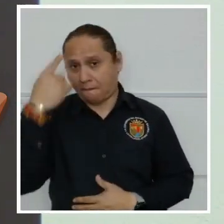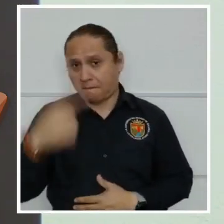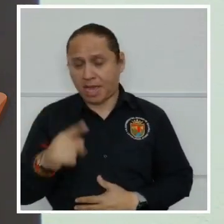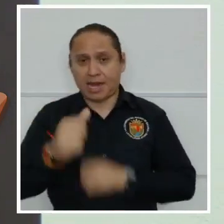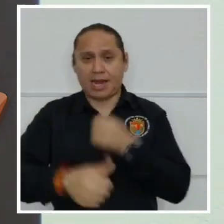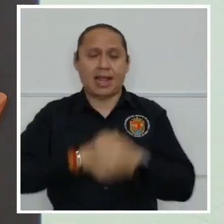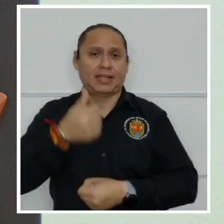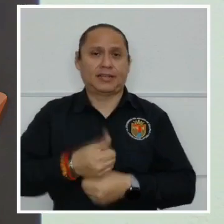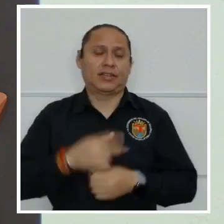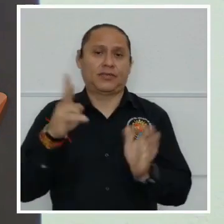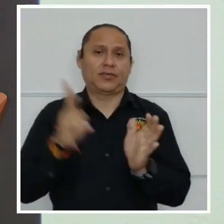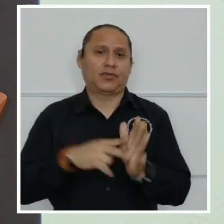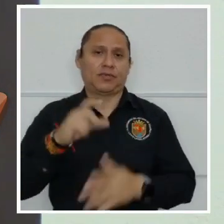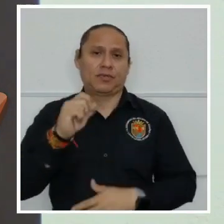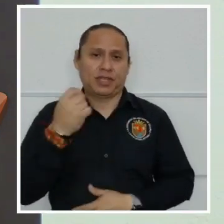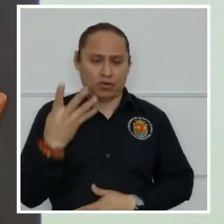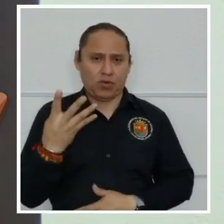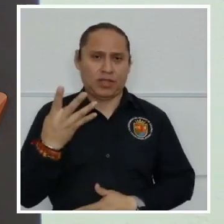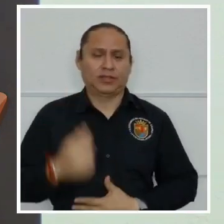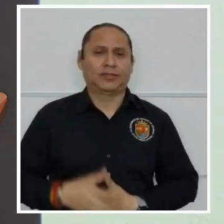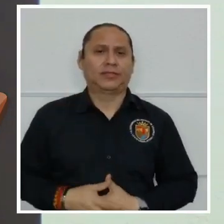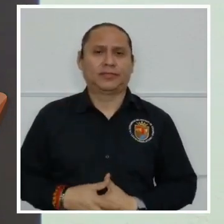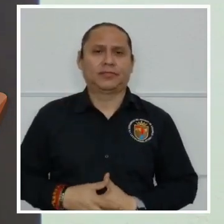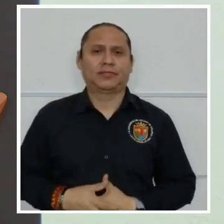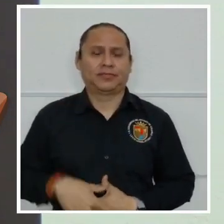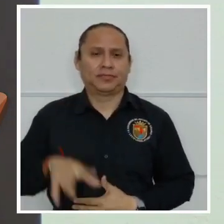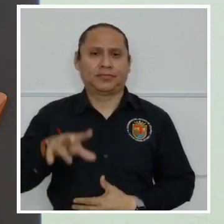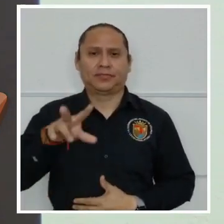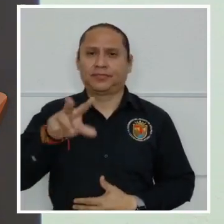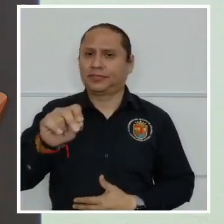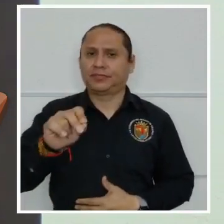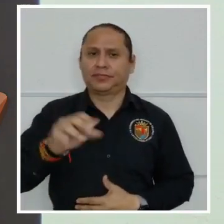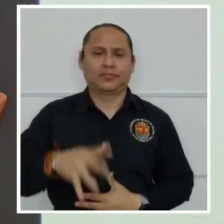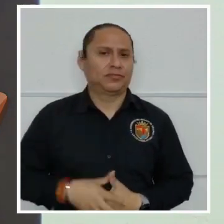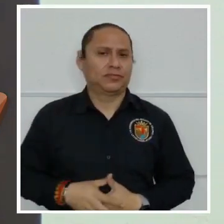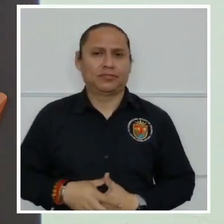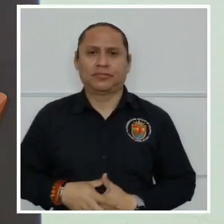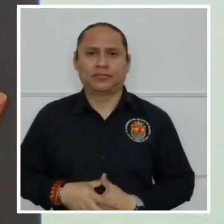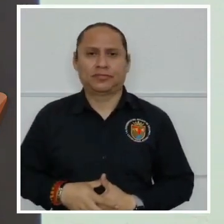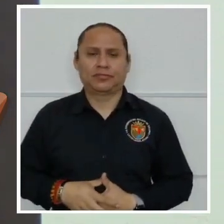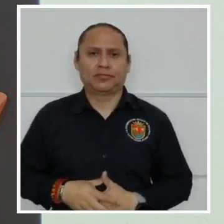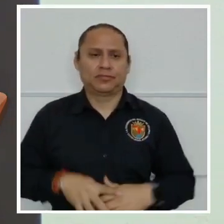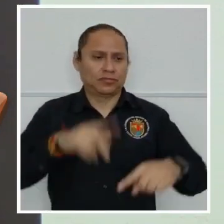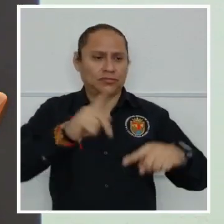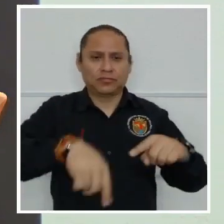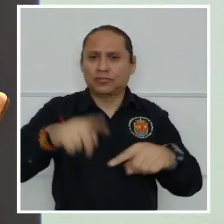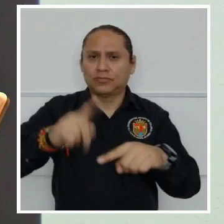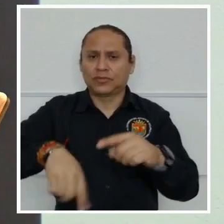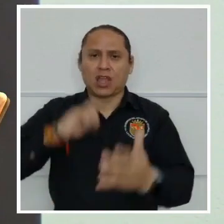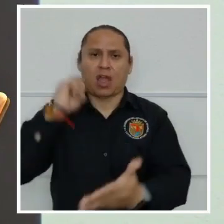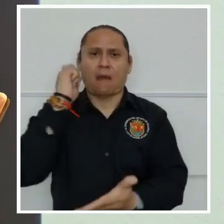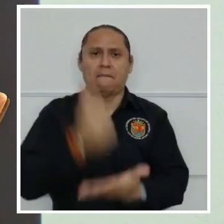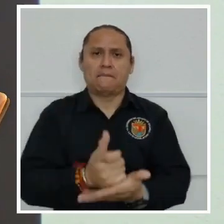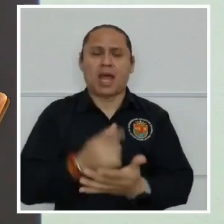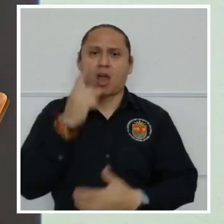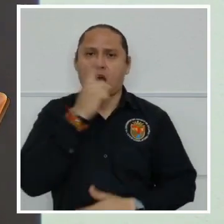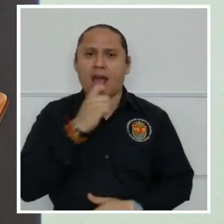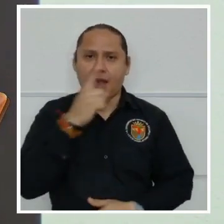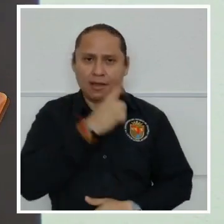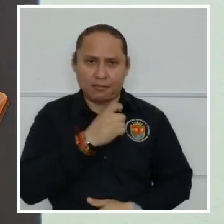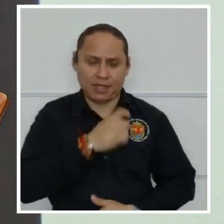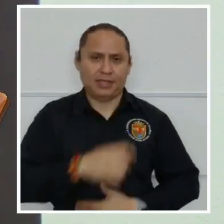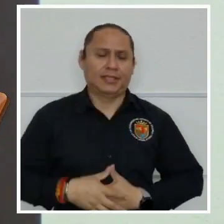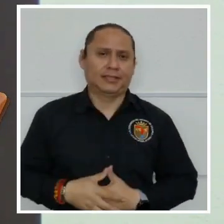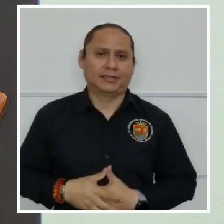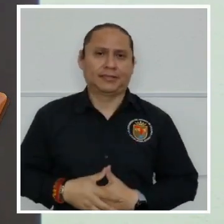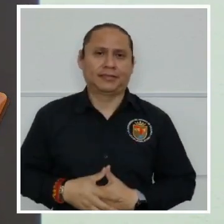ejercicio fiscal 2024 no estarán exentas del pago de agua potable y